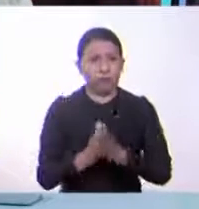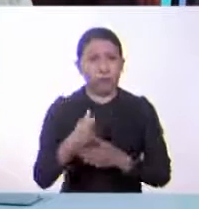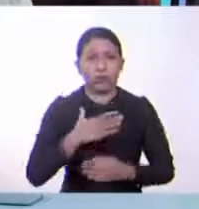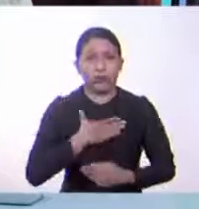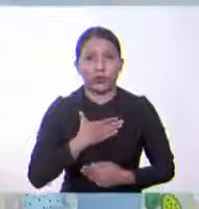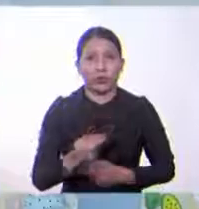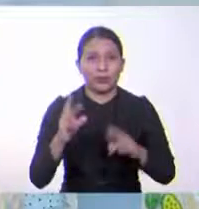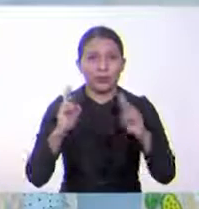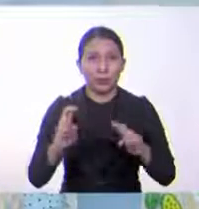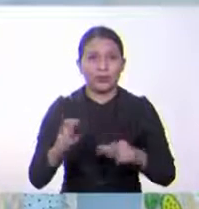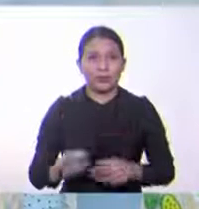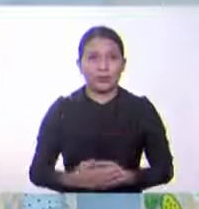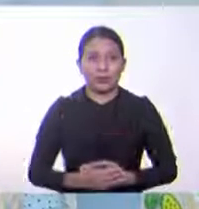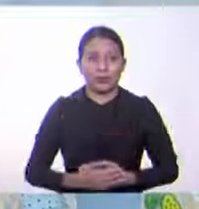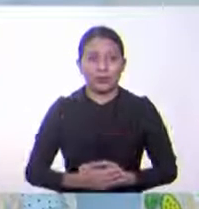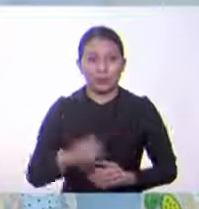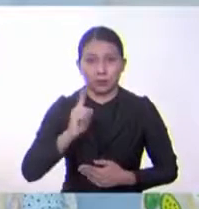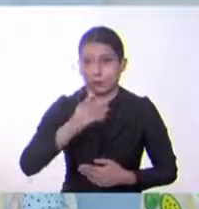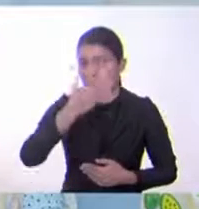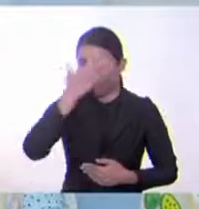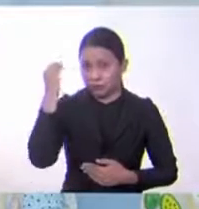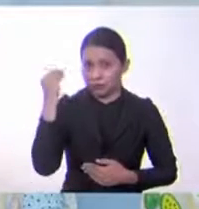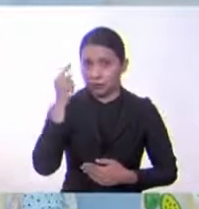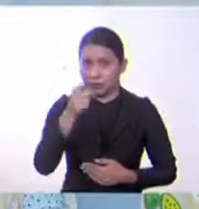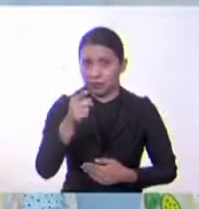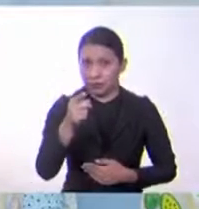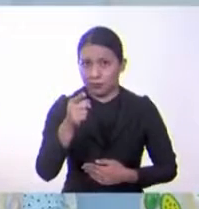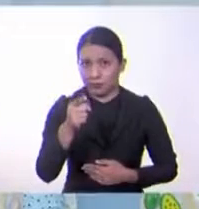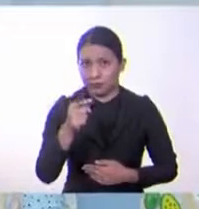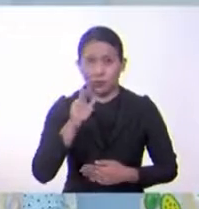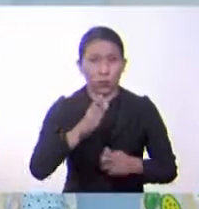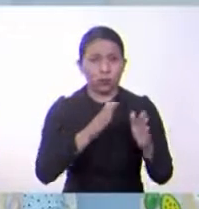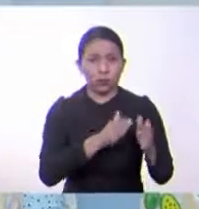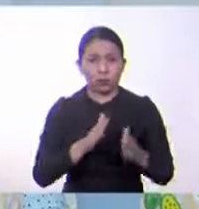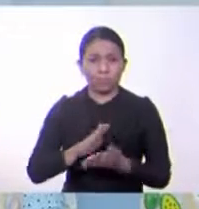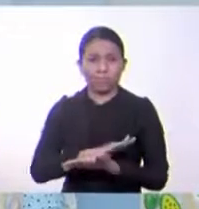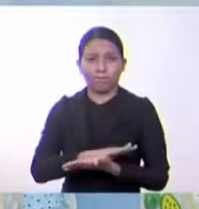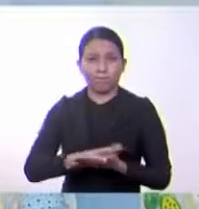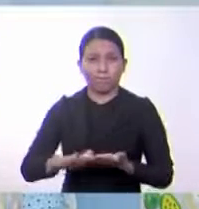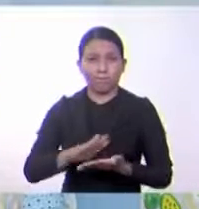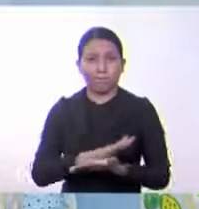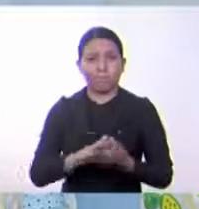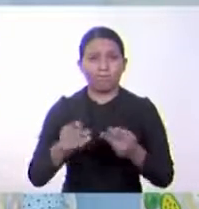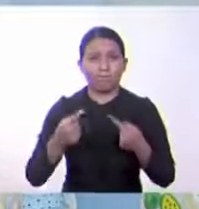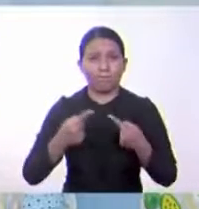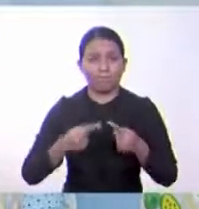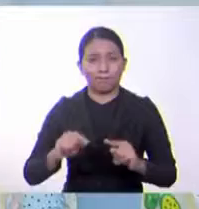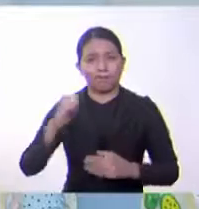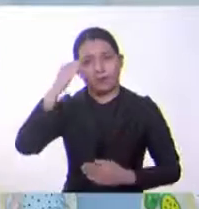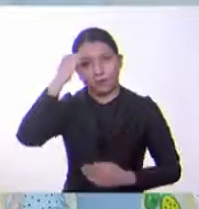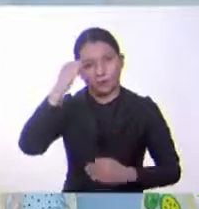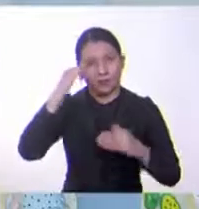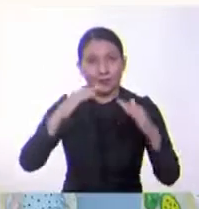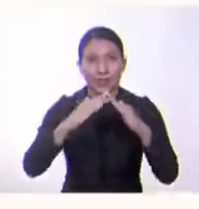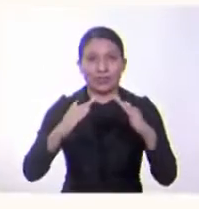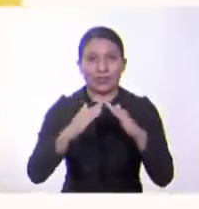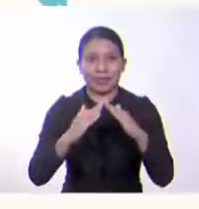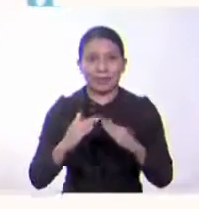gustado. Recuerda mantener tus medidas sanitarias y seguir aprendiendo en casa.